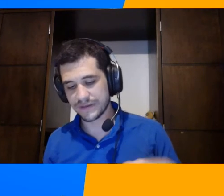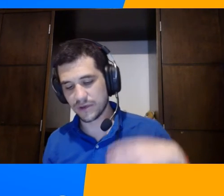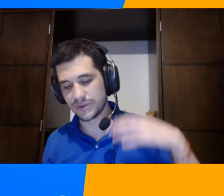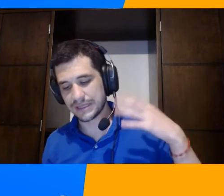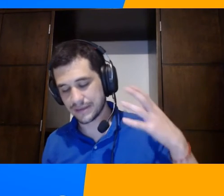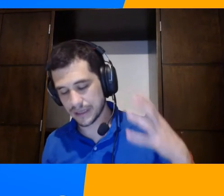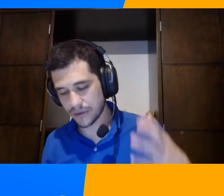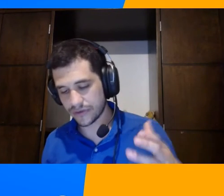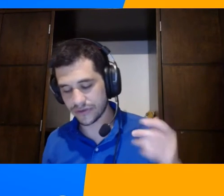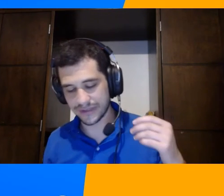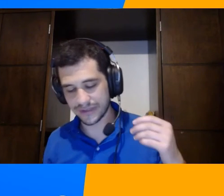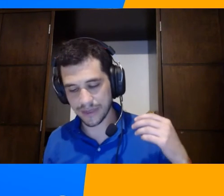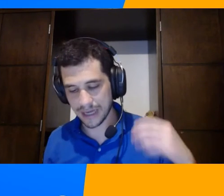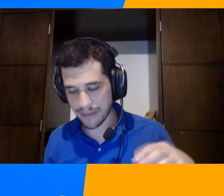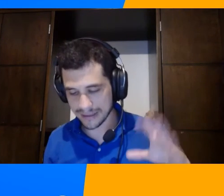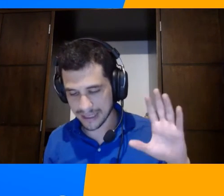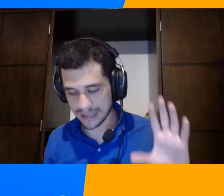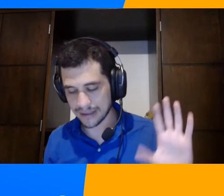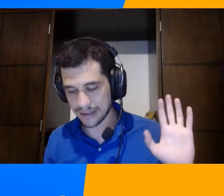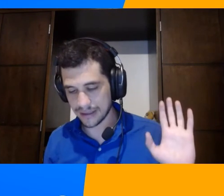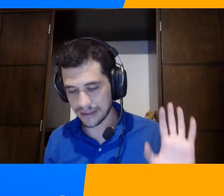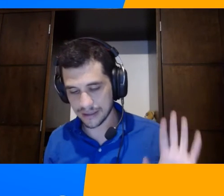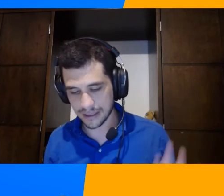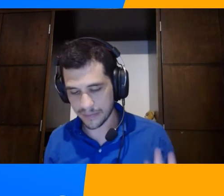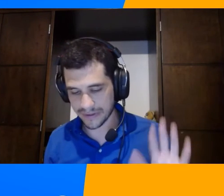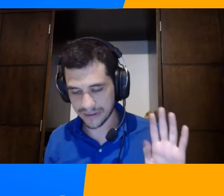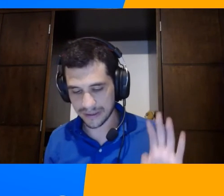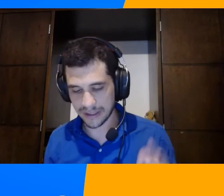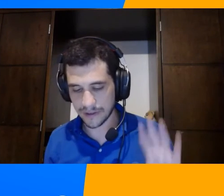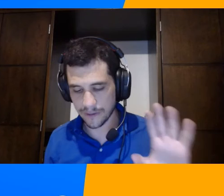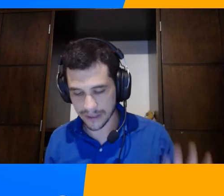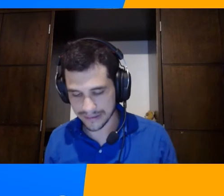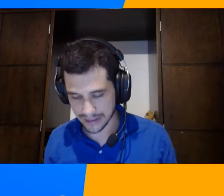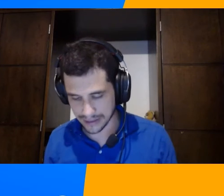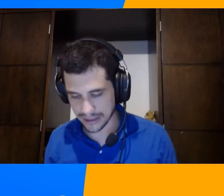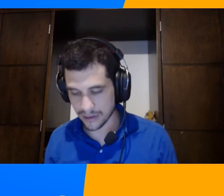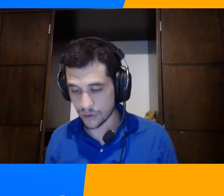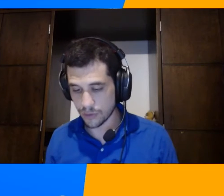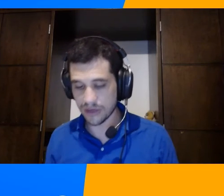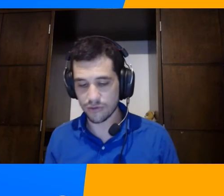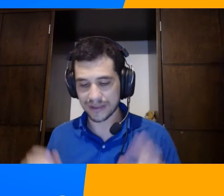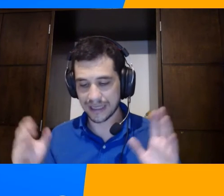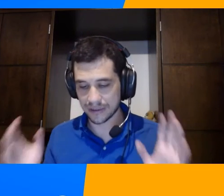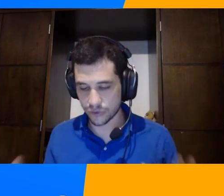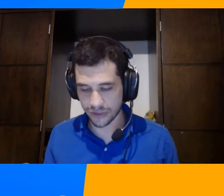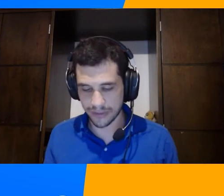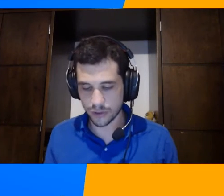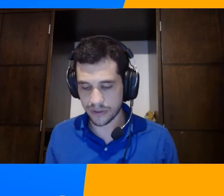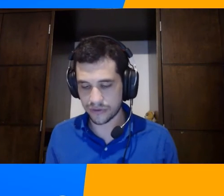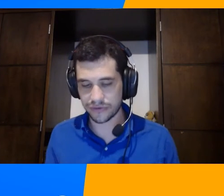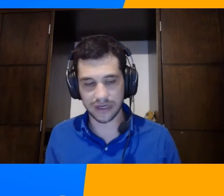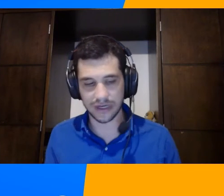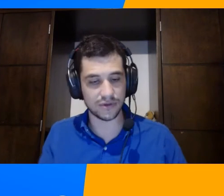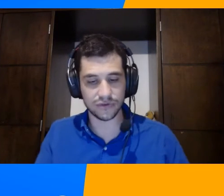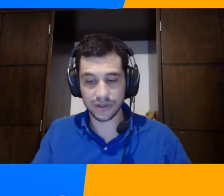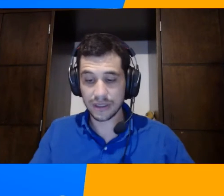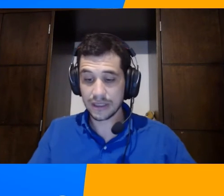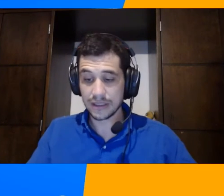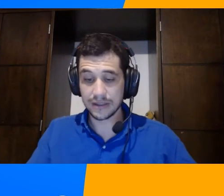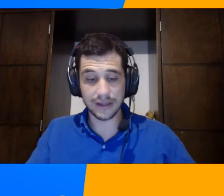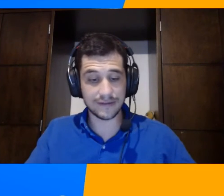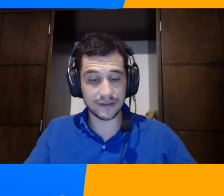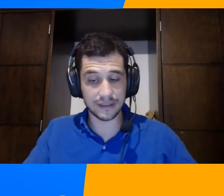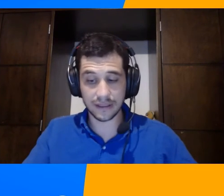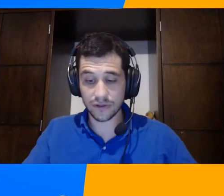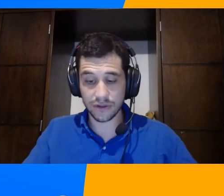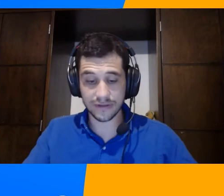que, como les digo, es la colección de cerámica más grande y representativa, diversa que hay en Colombia, con más de 14.000 objetos cerámicos